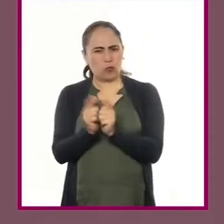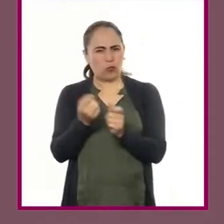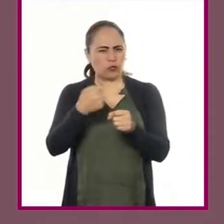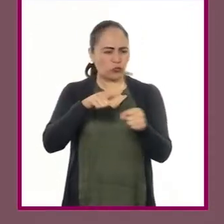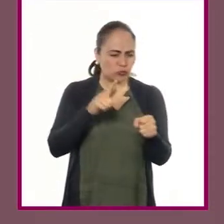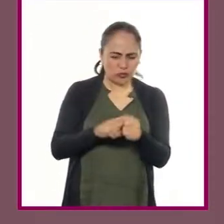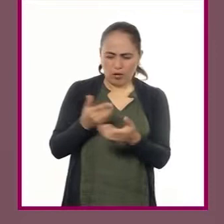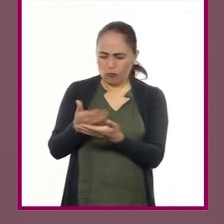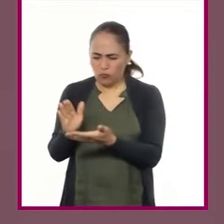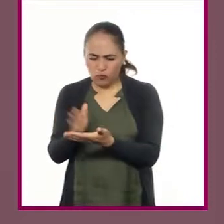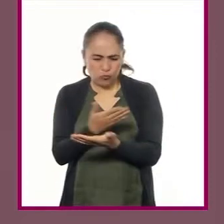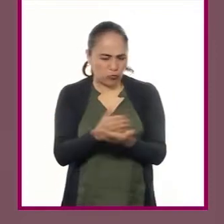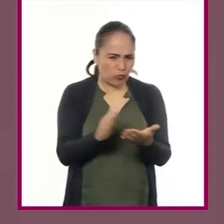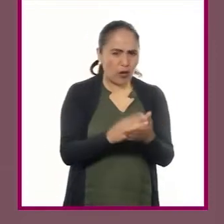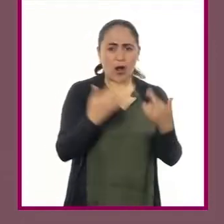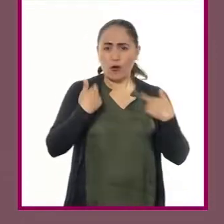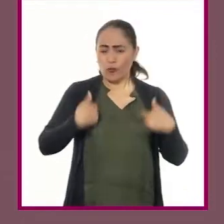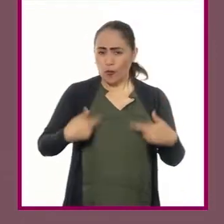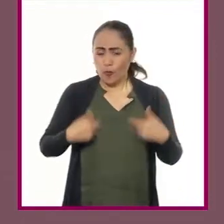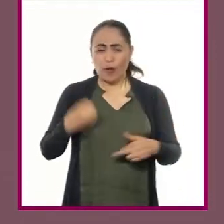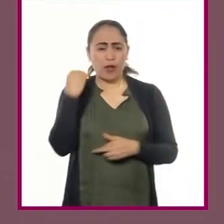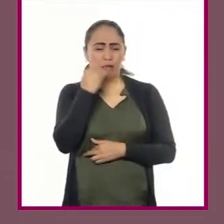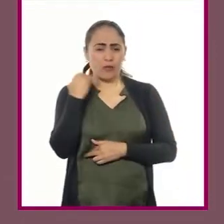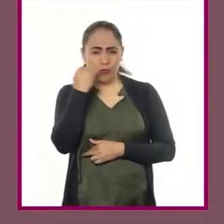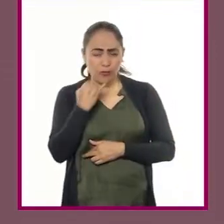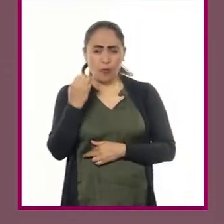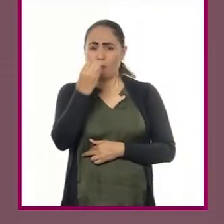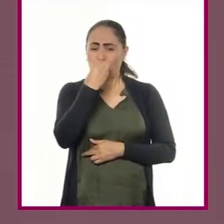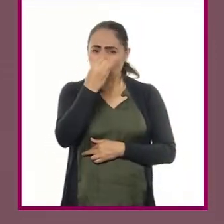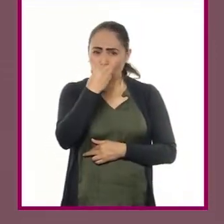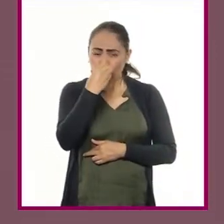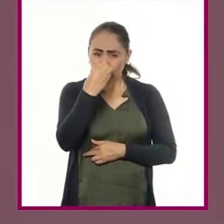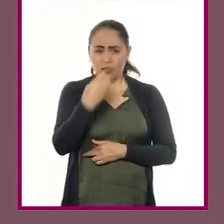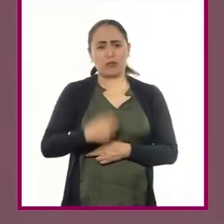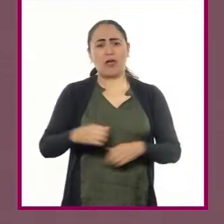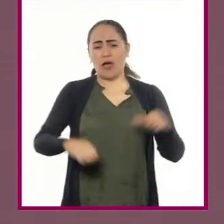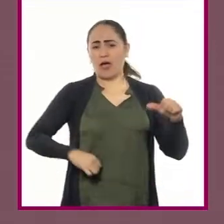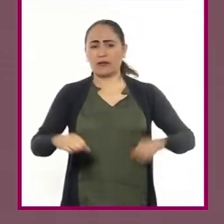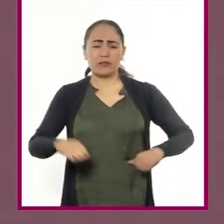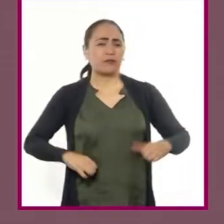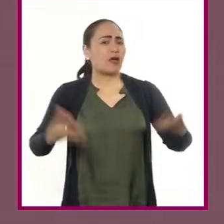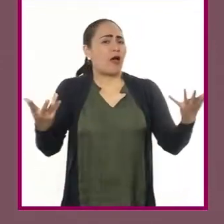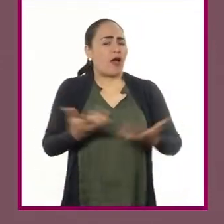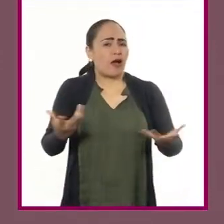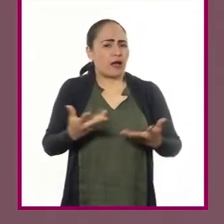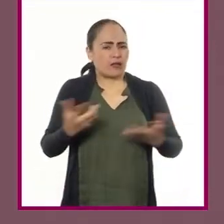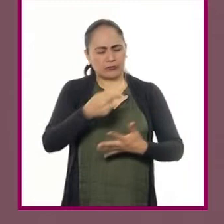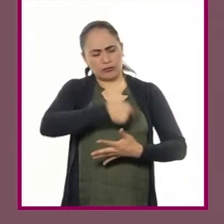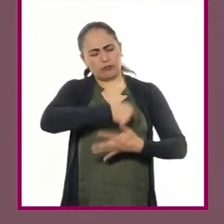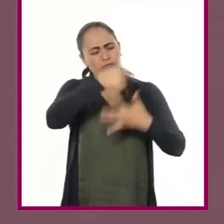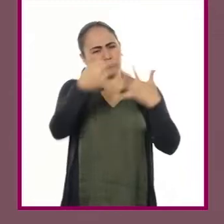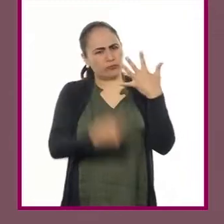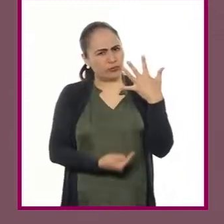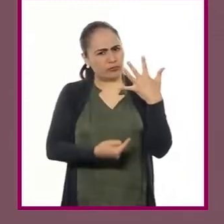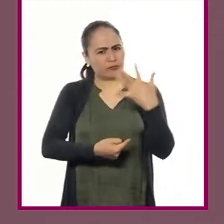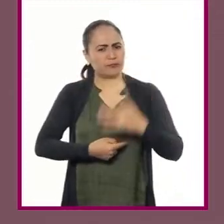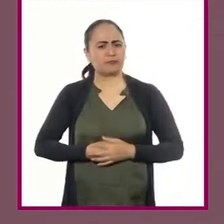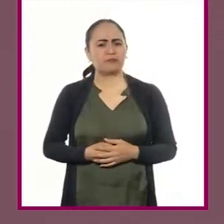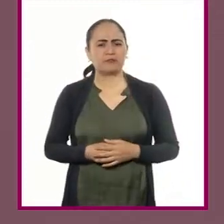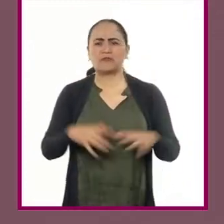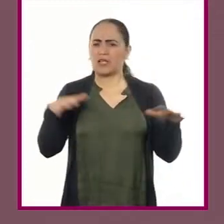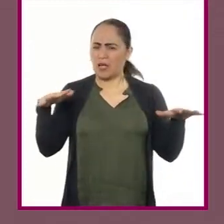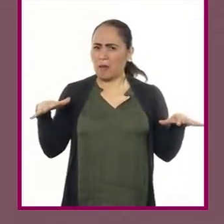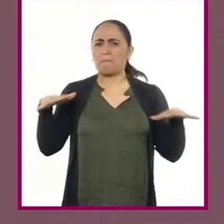La vestimenta, la lengua, la comida, las actividades productivas, entre otros aspectos,